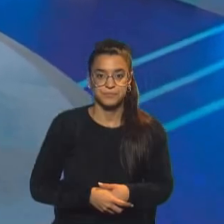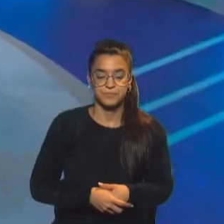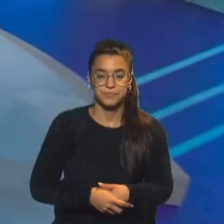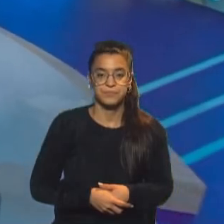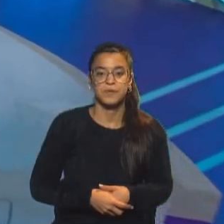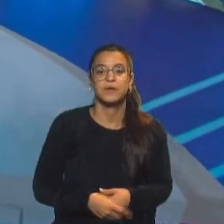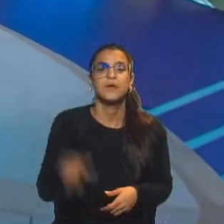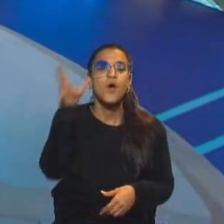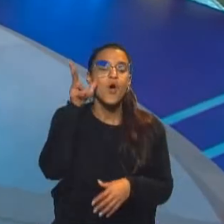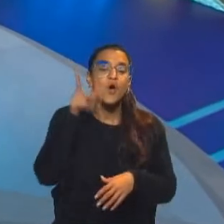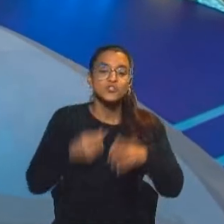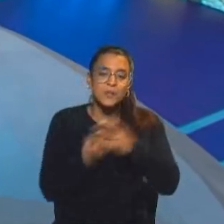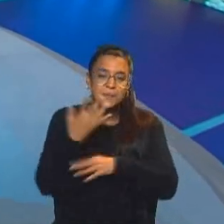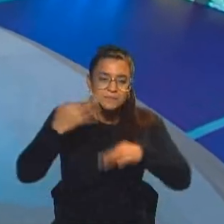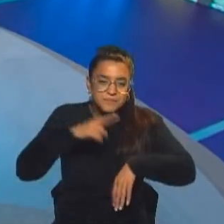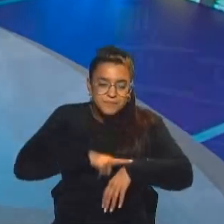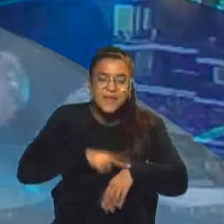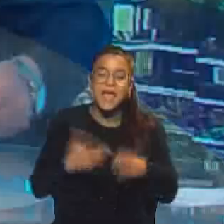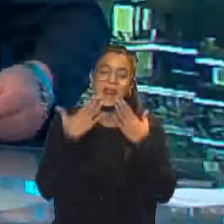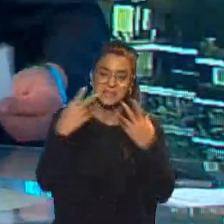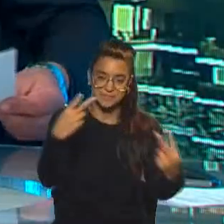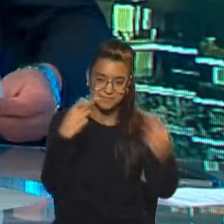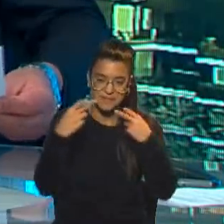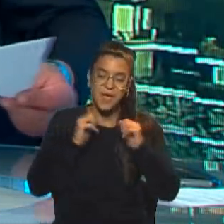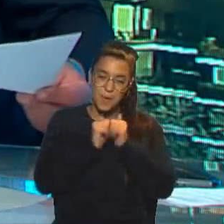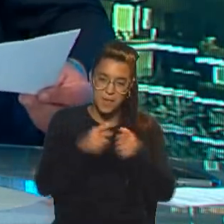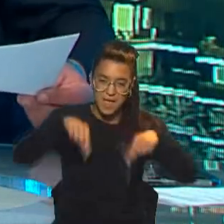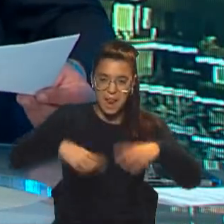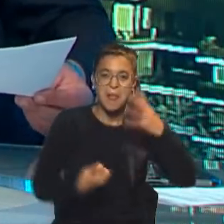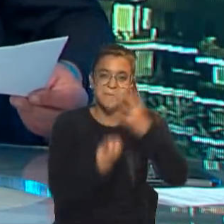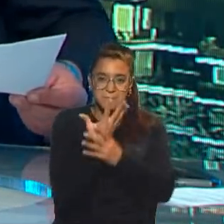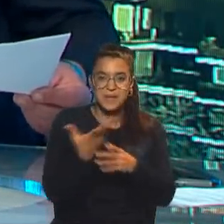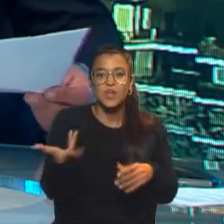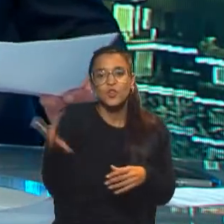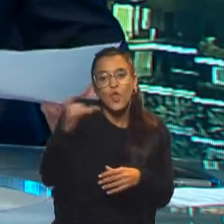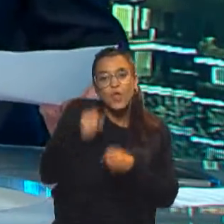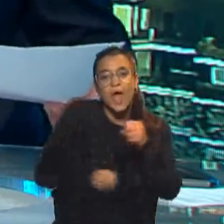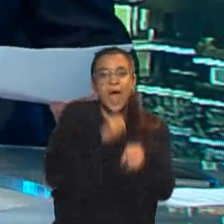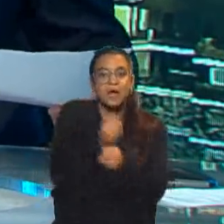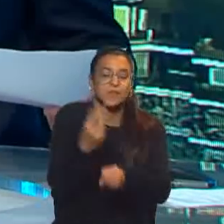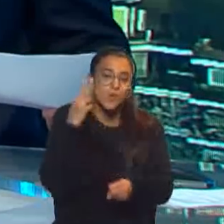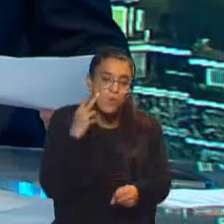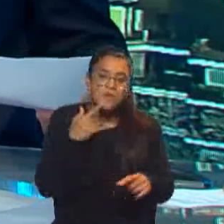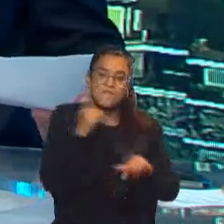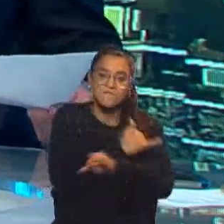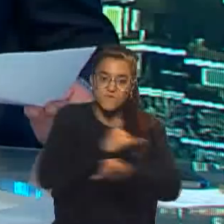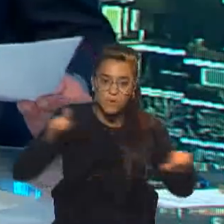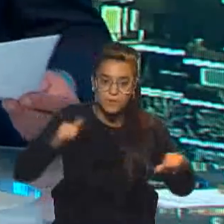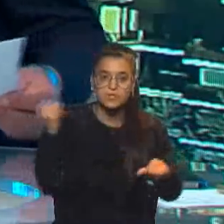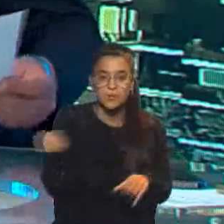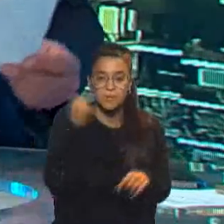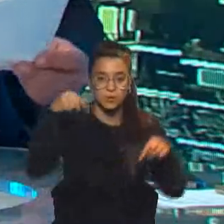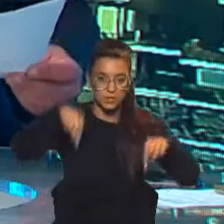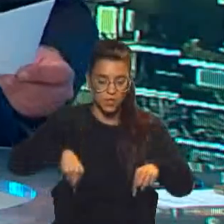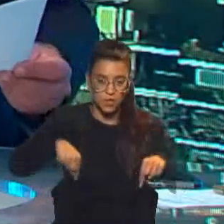8 de la mañana en todo el país gracias por estar con nosotros acompañarnos en esta mañana como todos los días hasta las 9 con toda la información destacada del día y